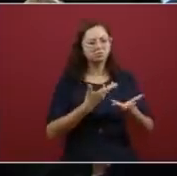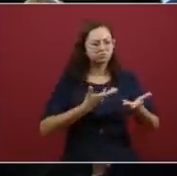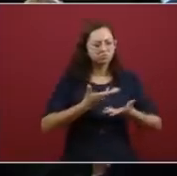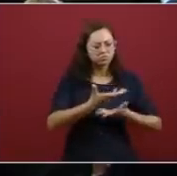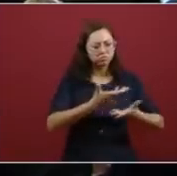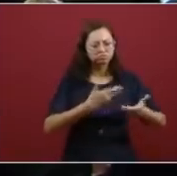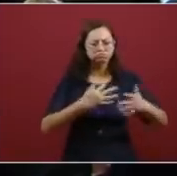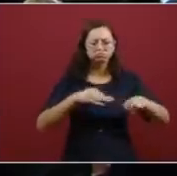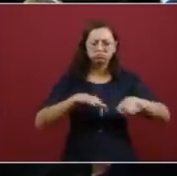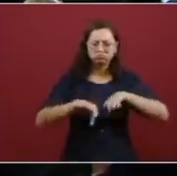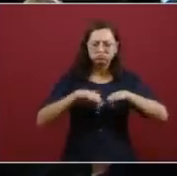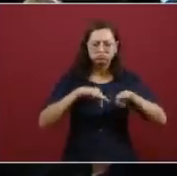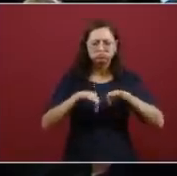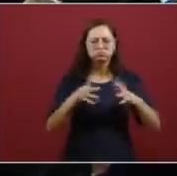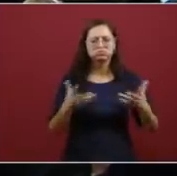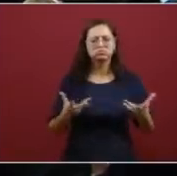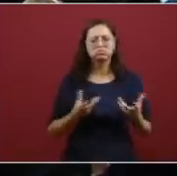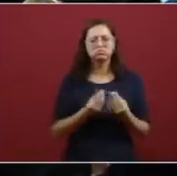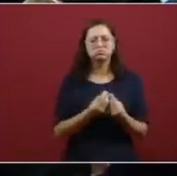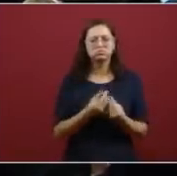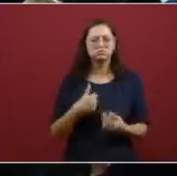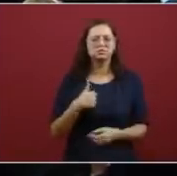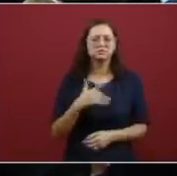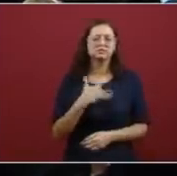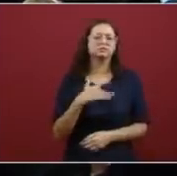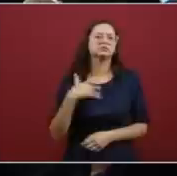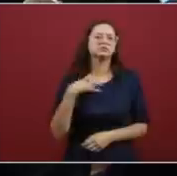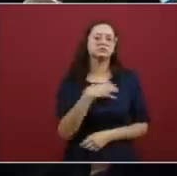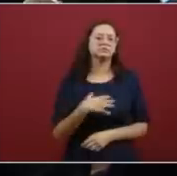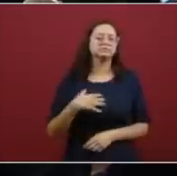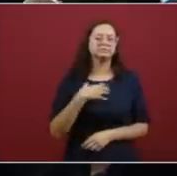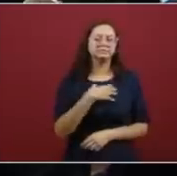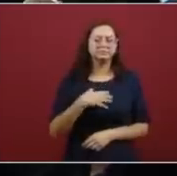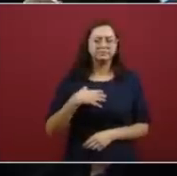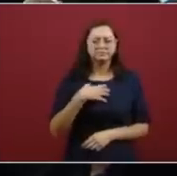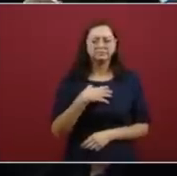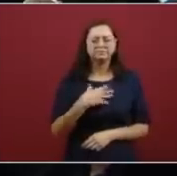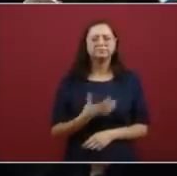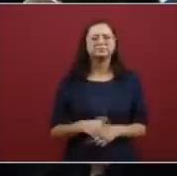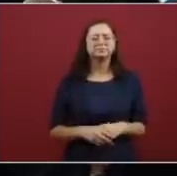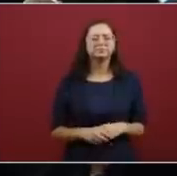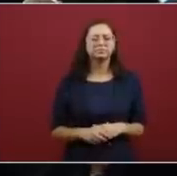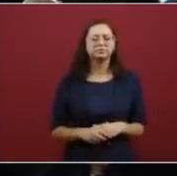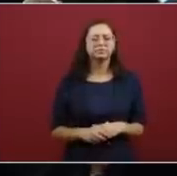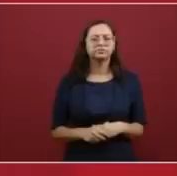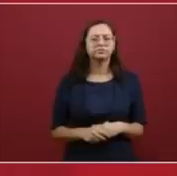México. Yo celebro mucho que